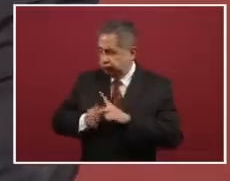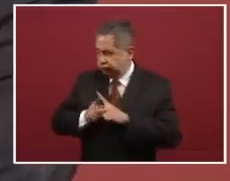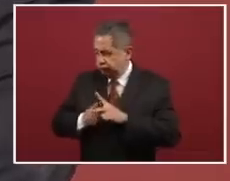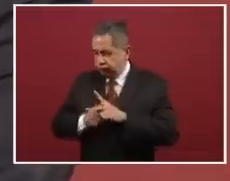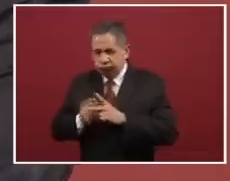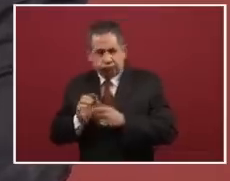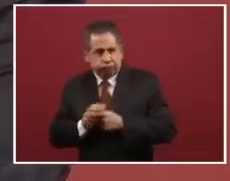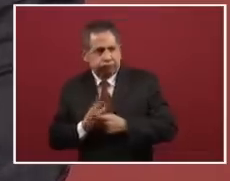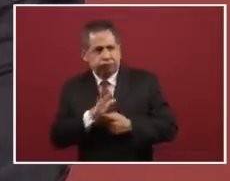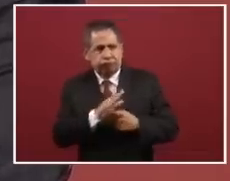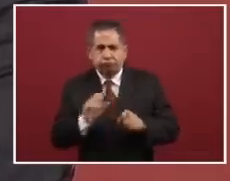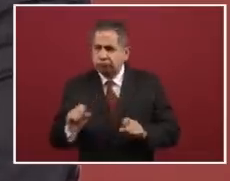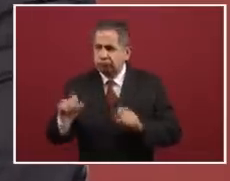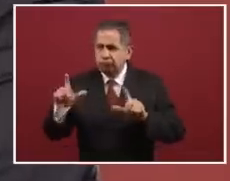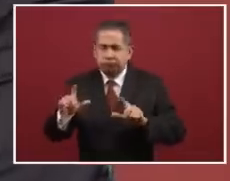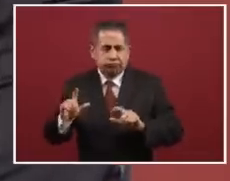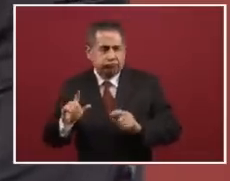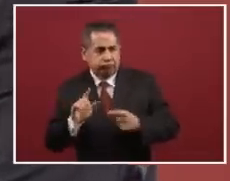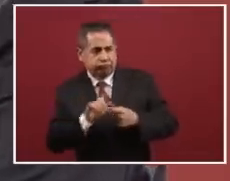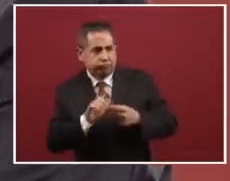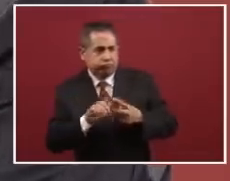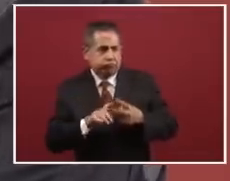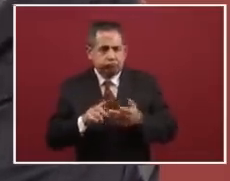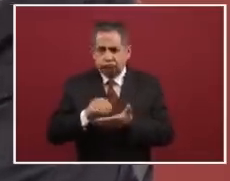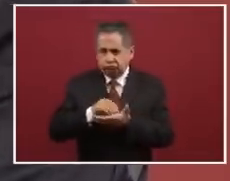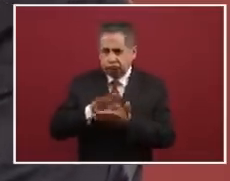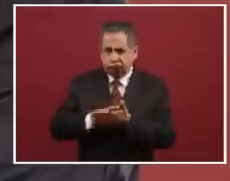vamos a decir, oficiales,